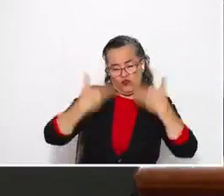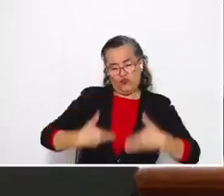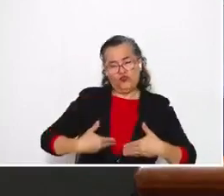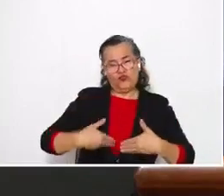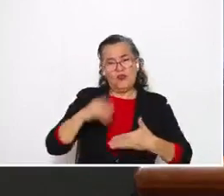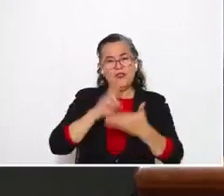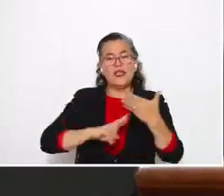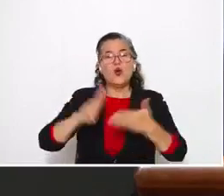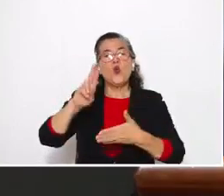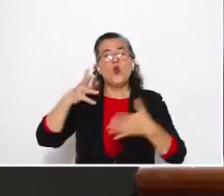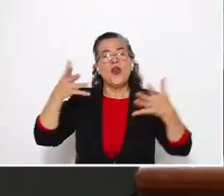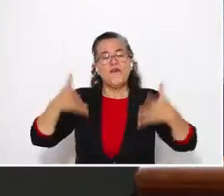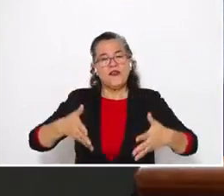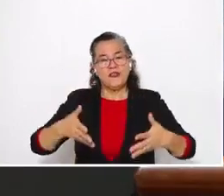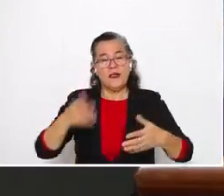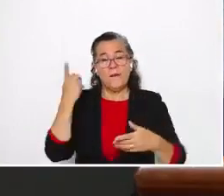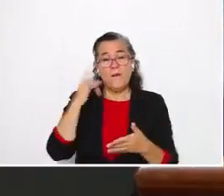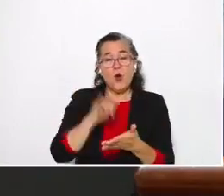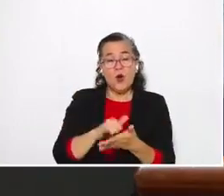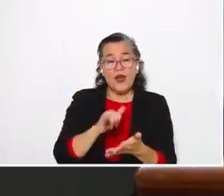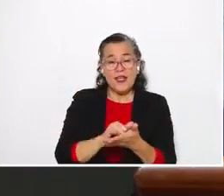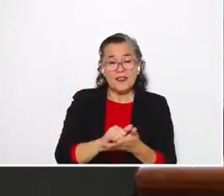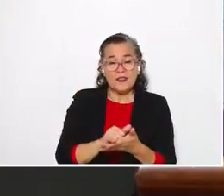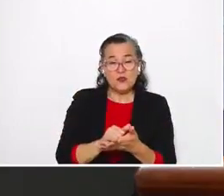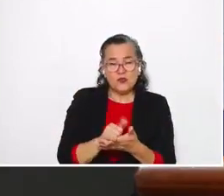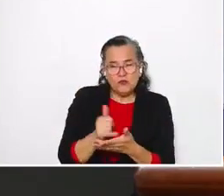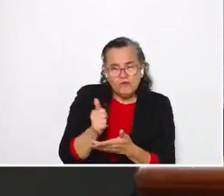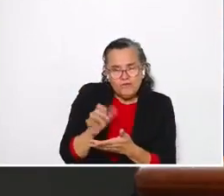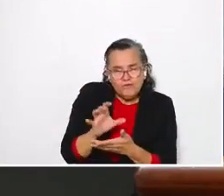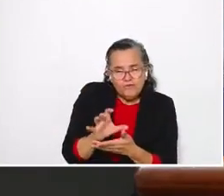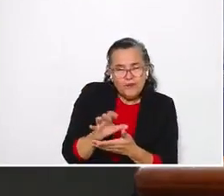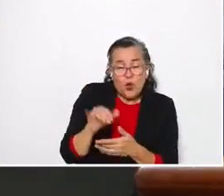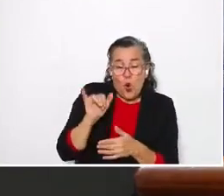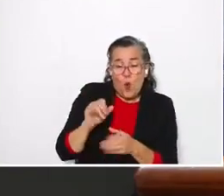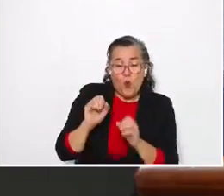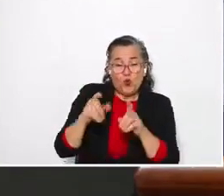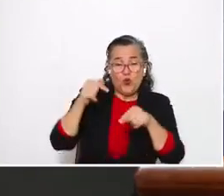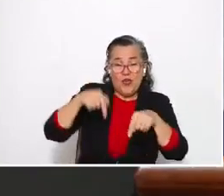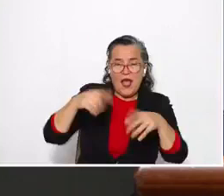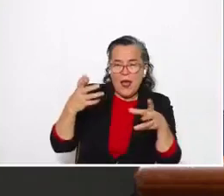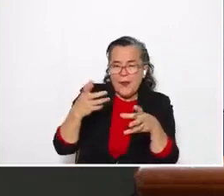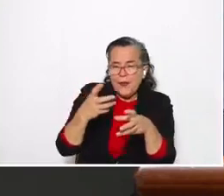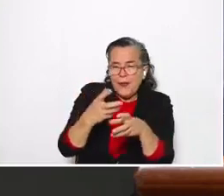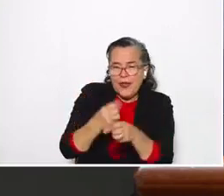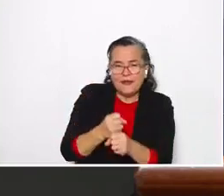universidad. Por eso, en esta oportunidad de síntesis,